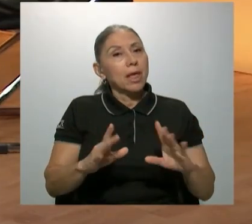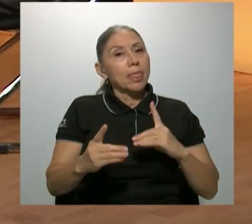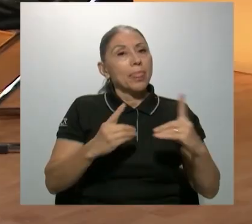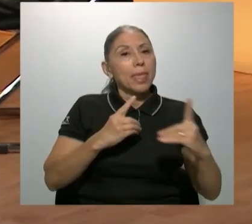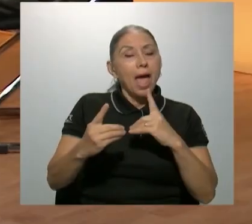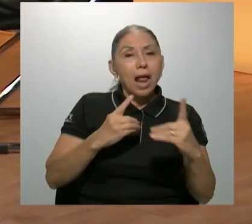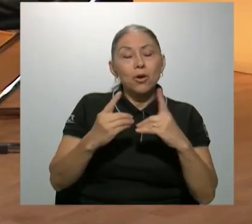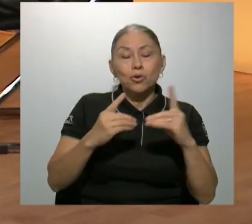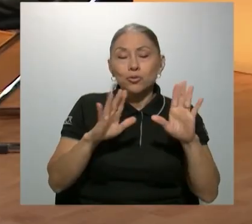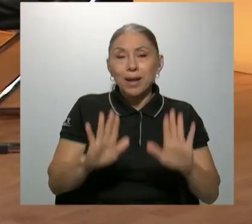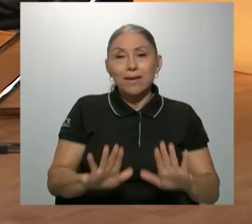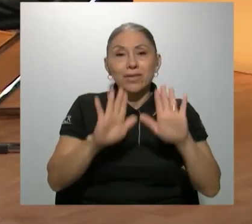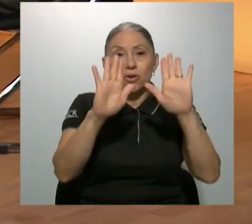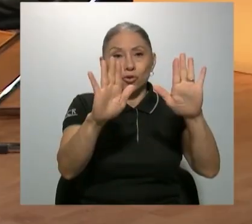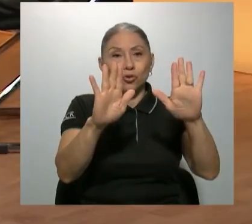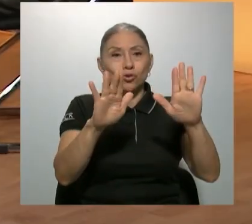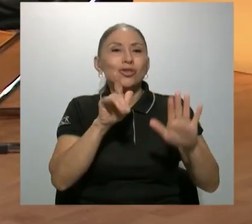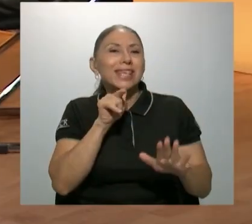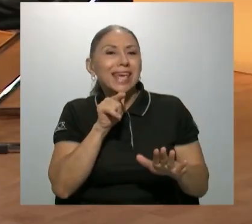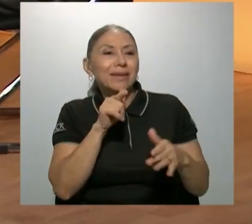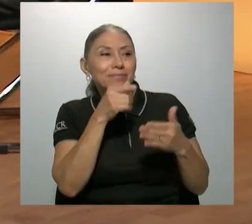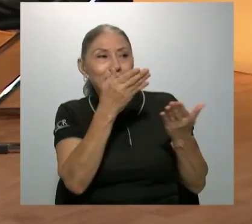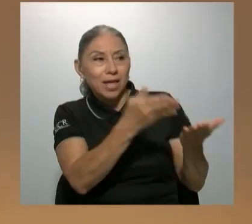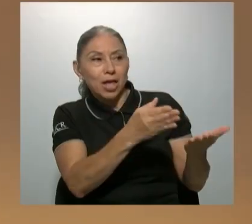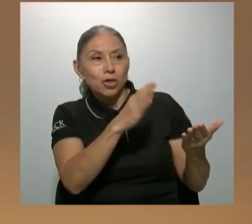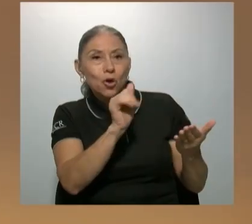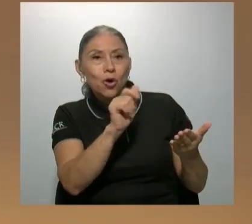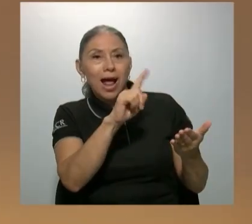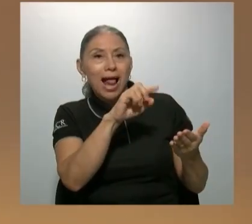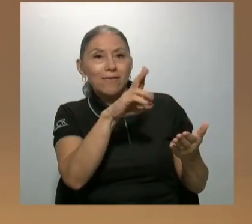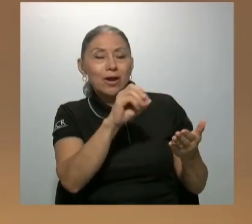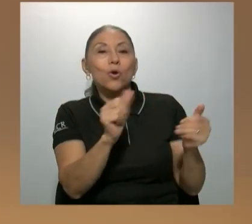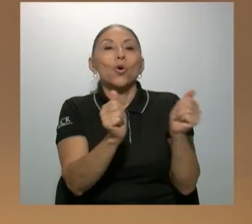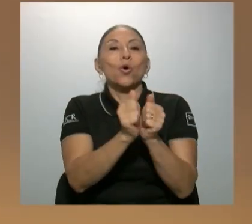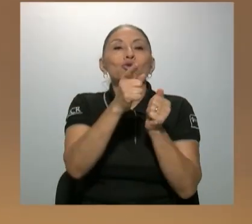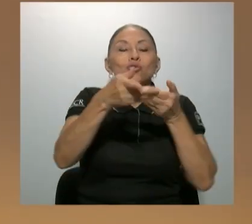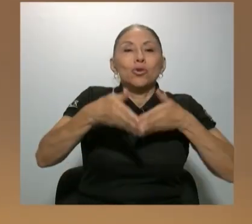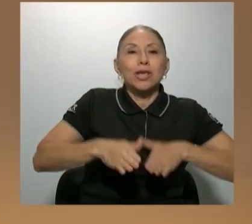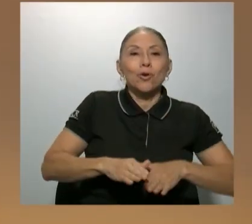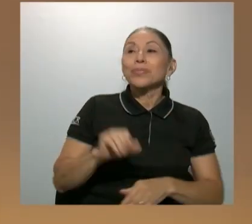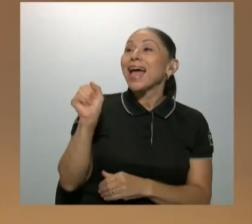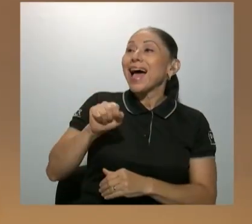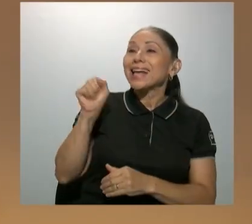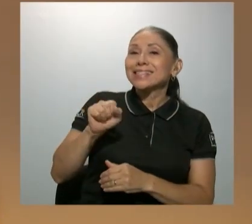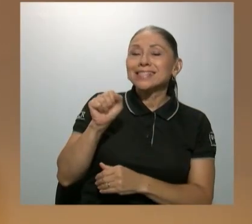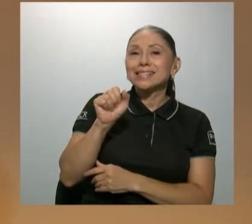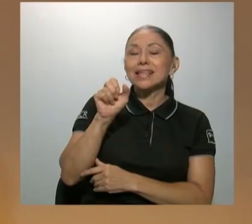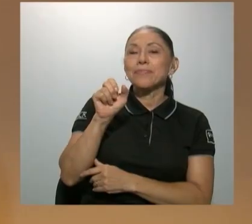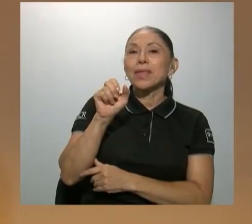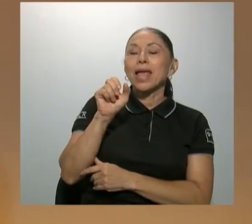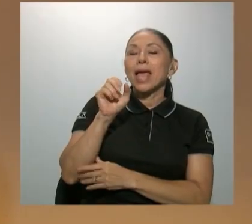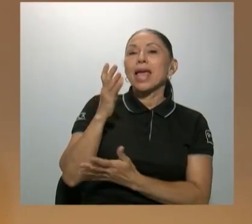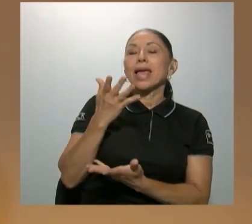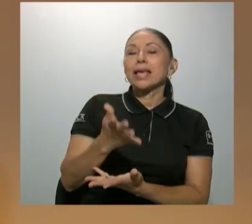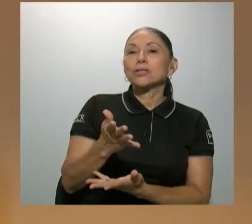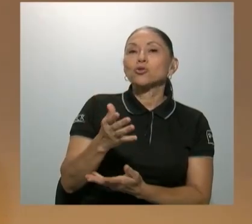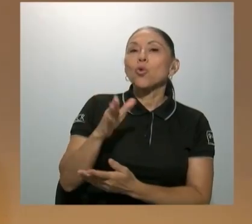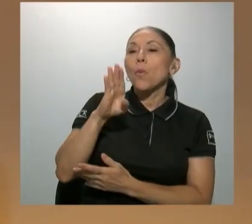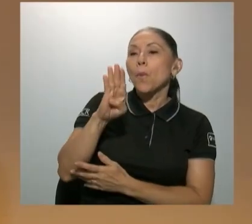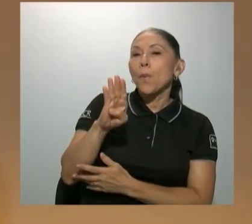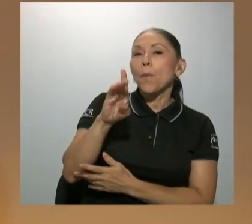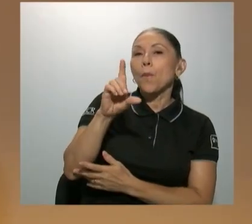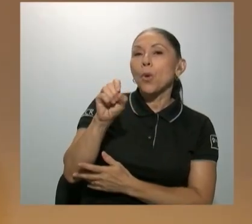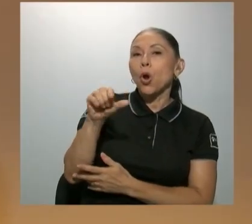hijo. Sí, es un blog que publico los lunes y comento en